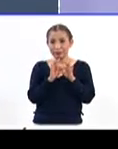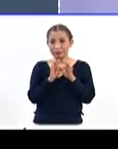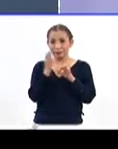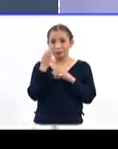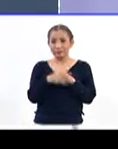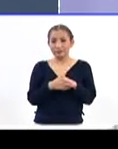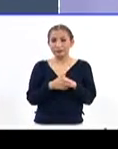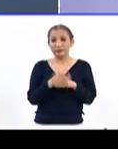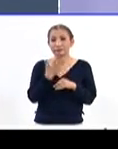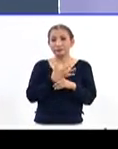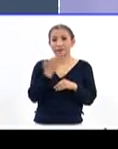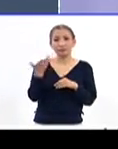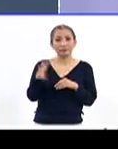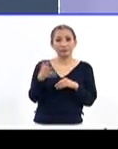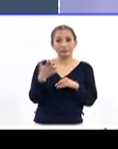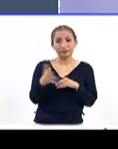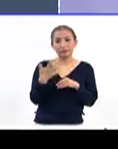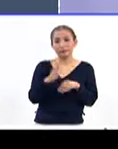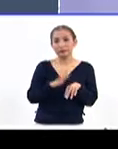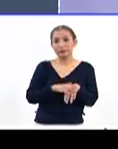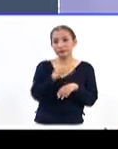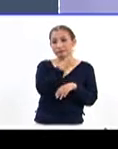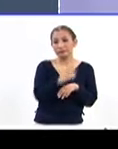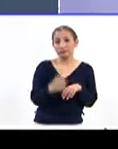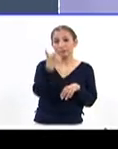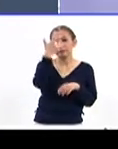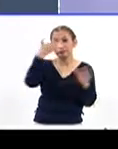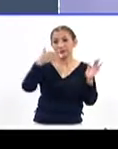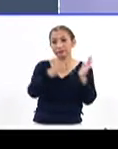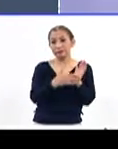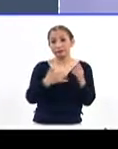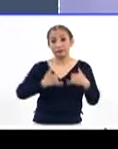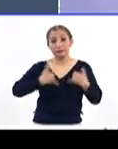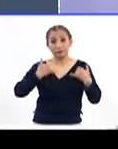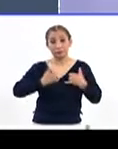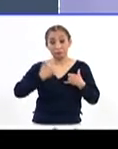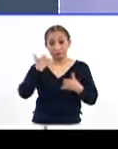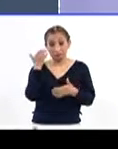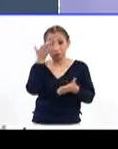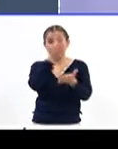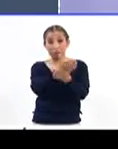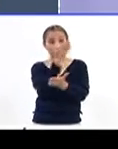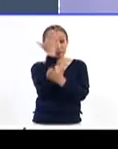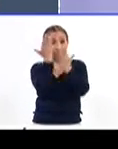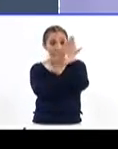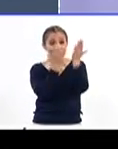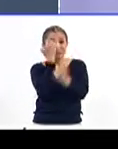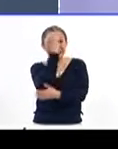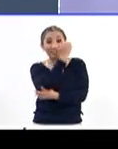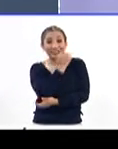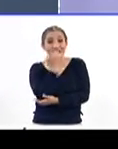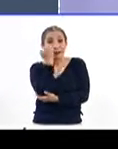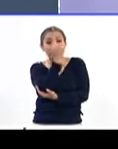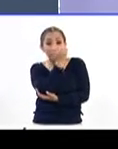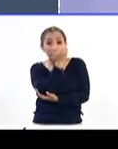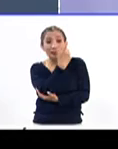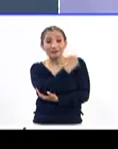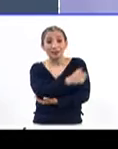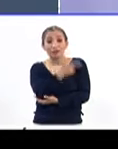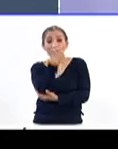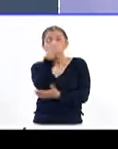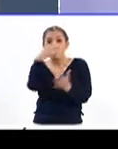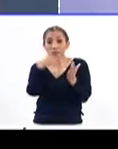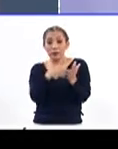sepan. Tenemos aproximadamente más de 107 mil aspirantes a nivel superior y solamente de esos 107